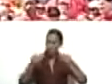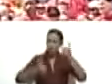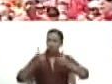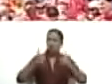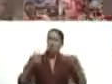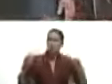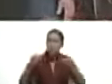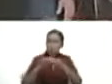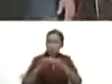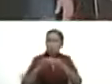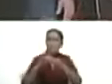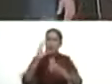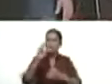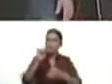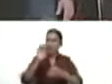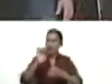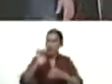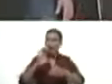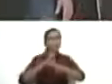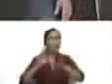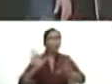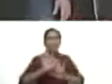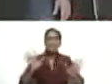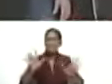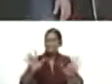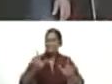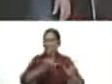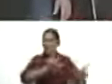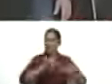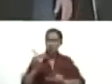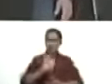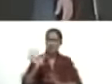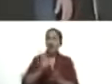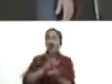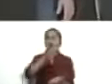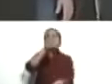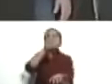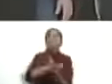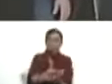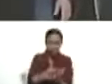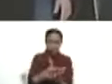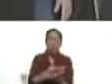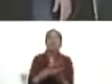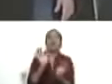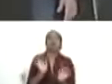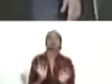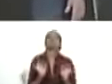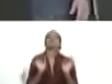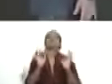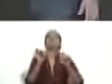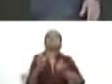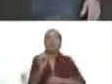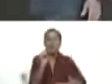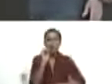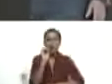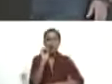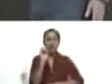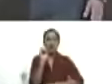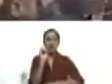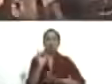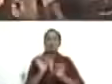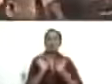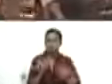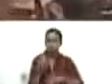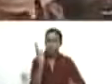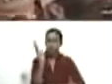de electores ya han confirmado su presencia en el Palacio Federal Legislativo para iniciar la